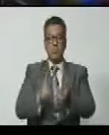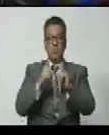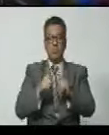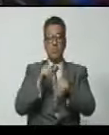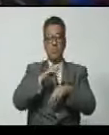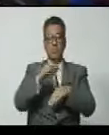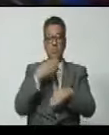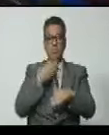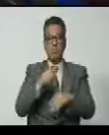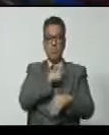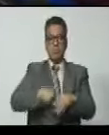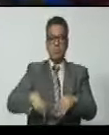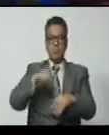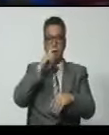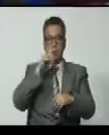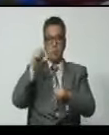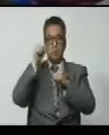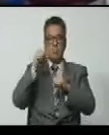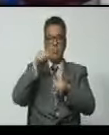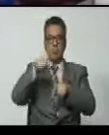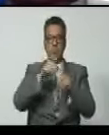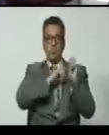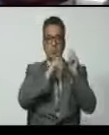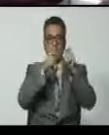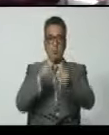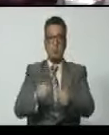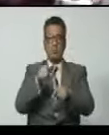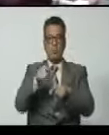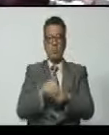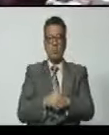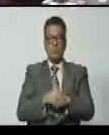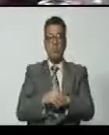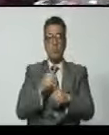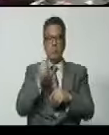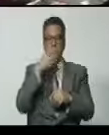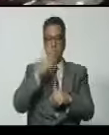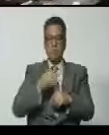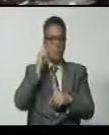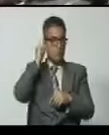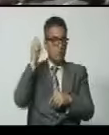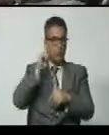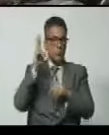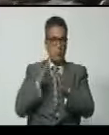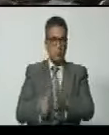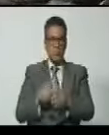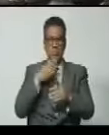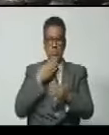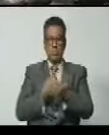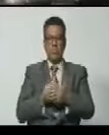autorización solicitada por el Presidente de la República para la designación de esta extraordinaria mujer venezolana.